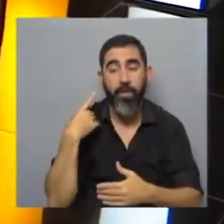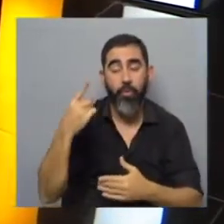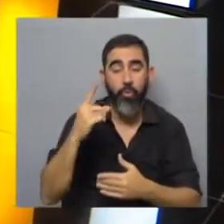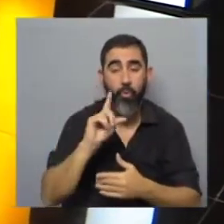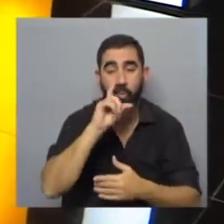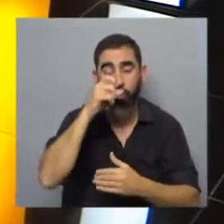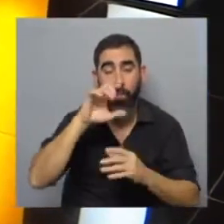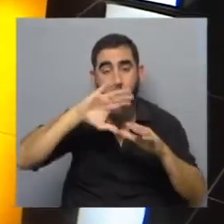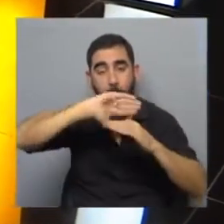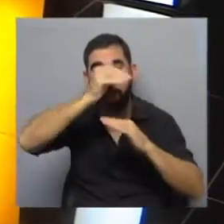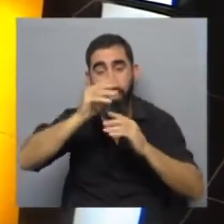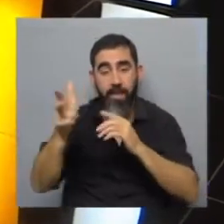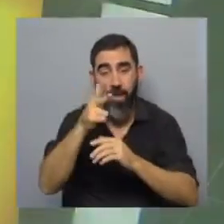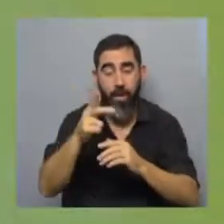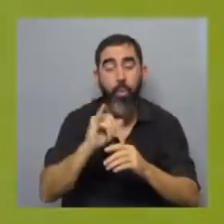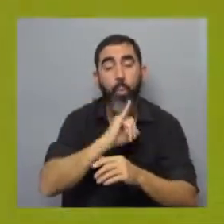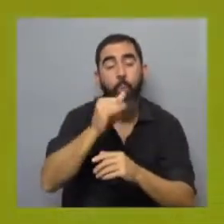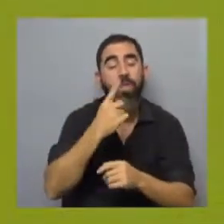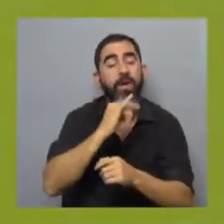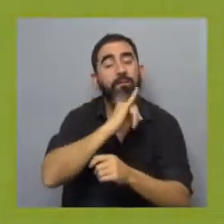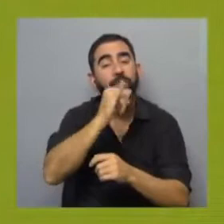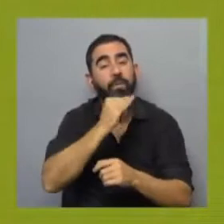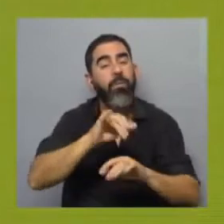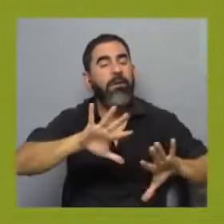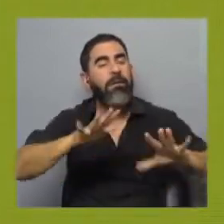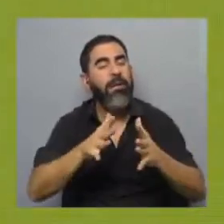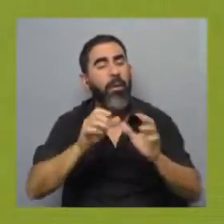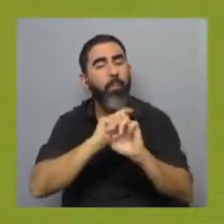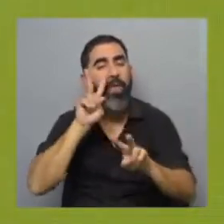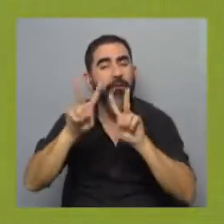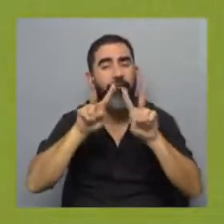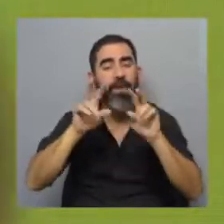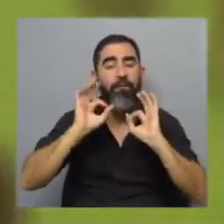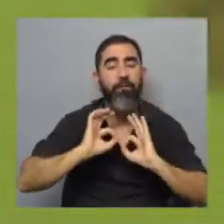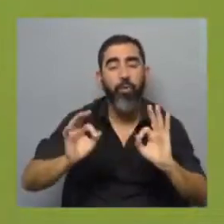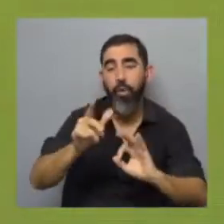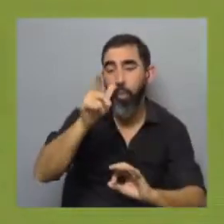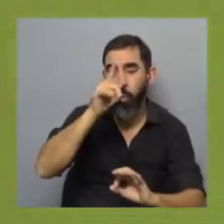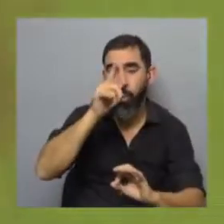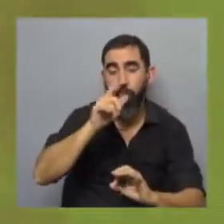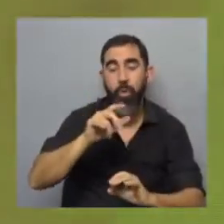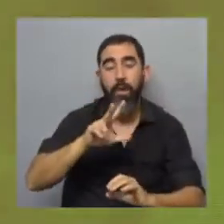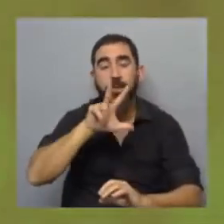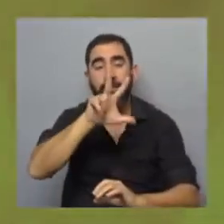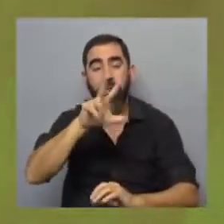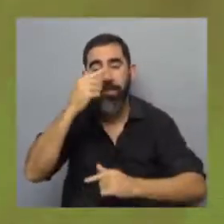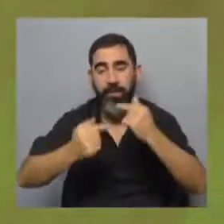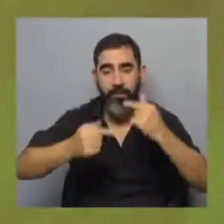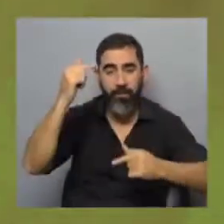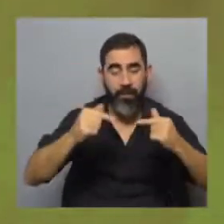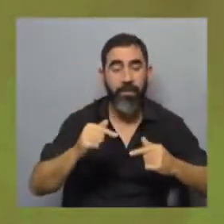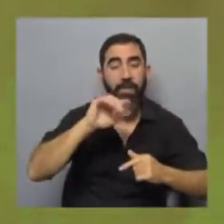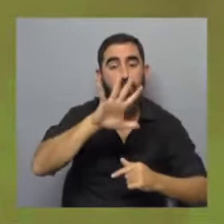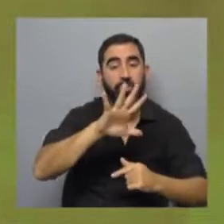Montevideo. Él nos va a contar en esta primera parte del informe qué se puede ver en estas vacaciones de julio. Son 3 shows distintos en